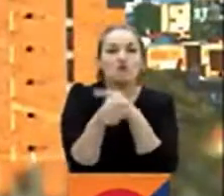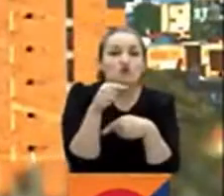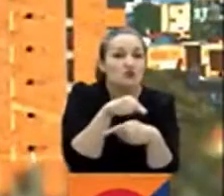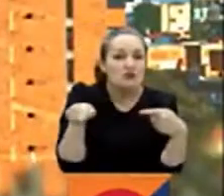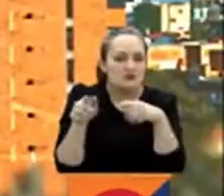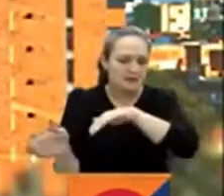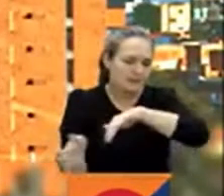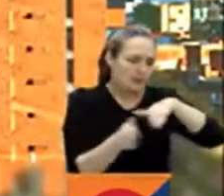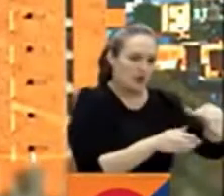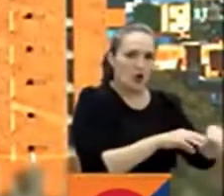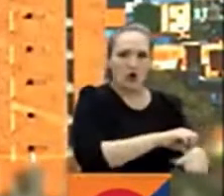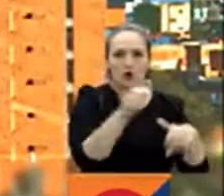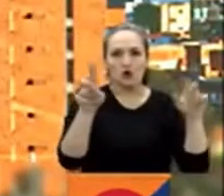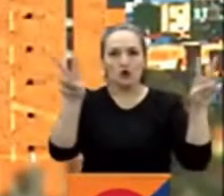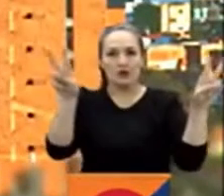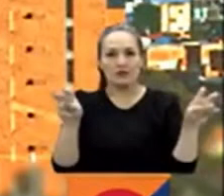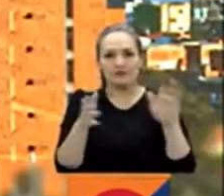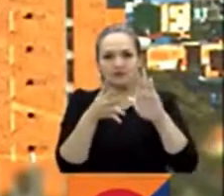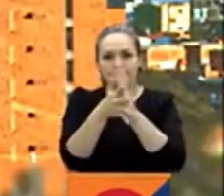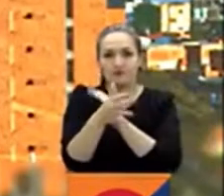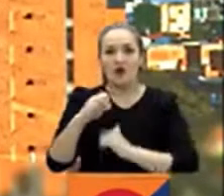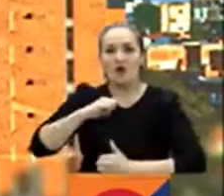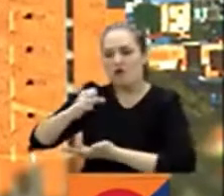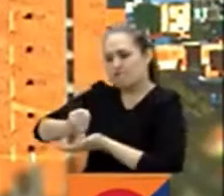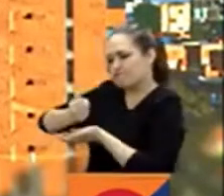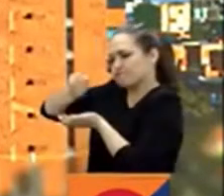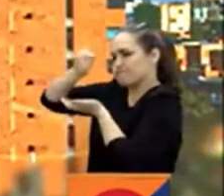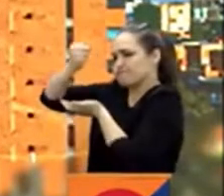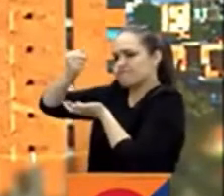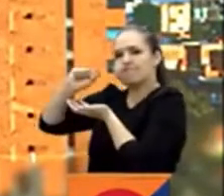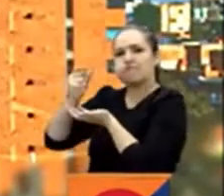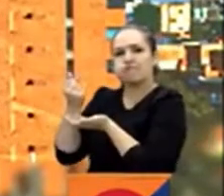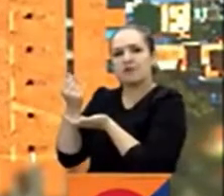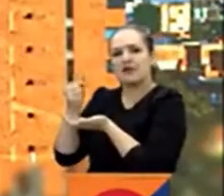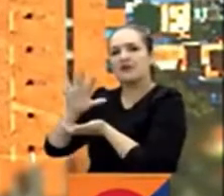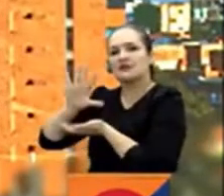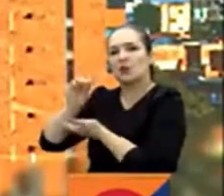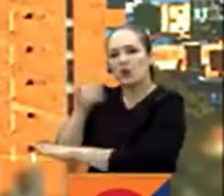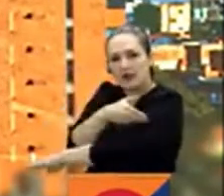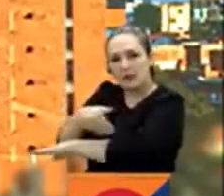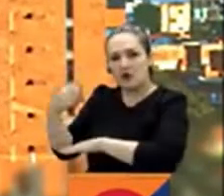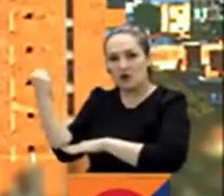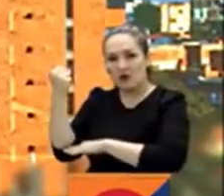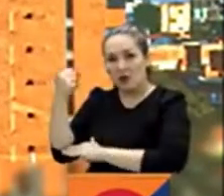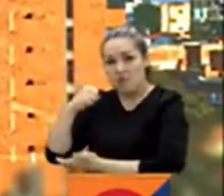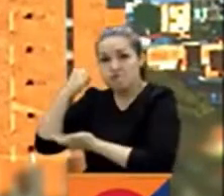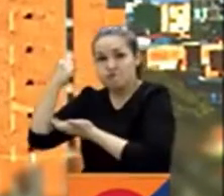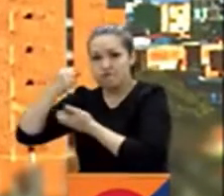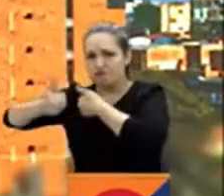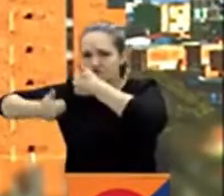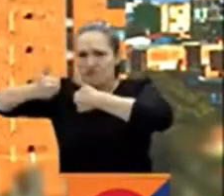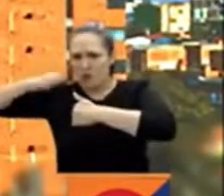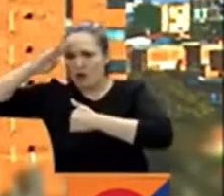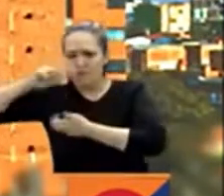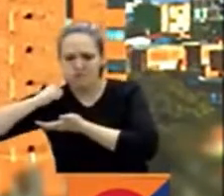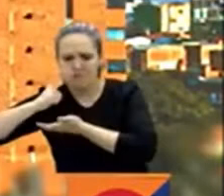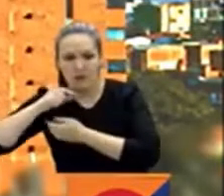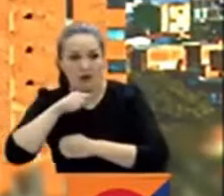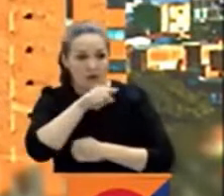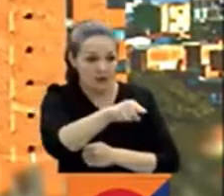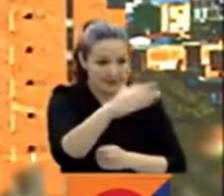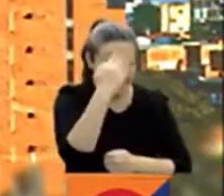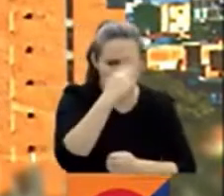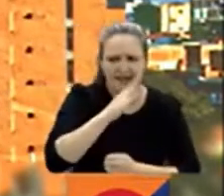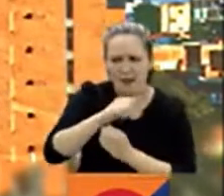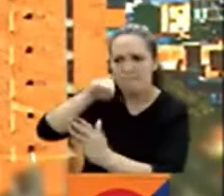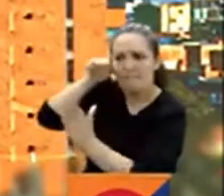Cambiamos de tema para hablar de la recompensa de 50 millones de pesos que ofrecen las autoridades por el asesinato de 2 periodistas en Fundación